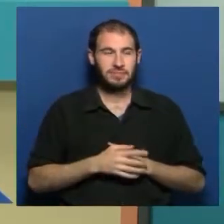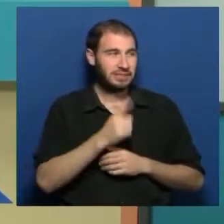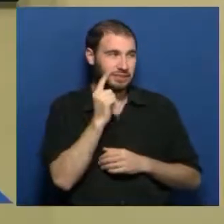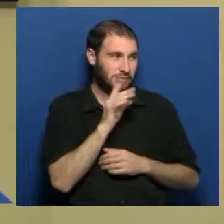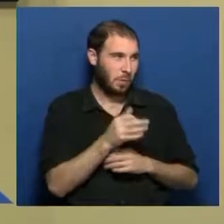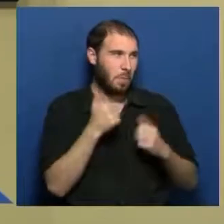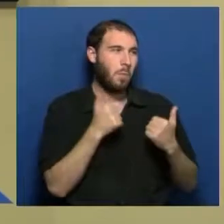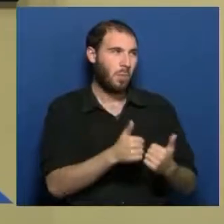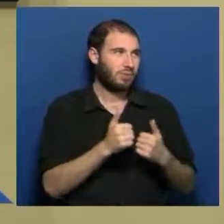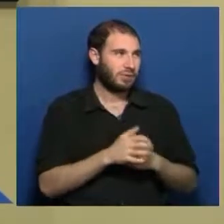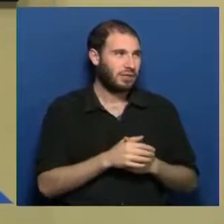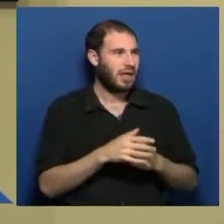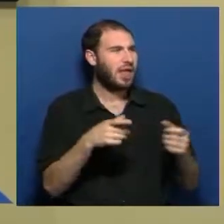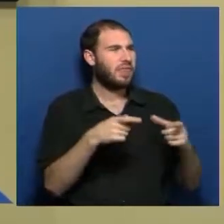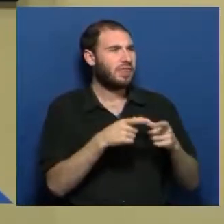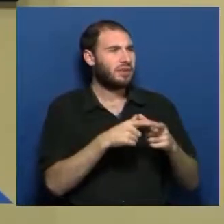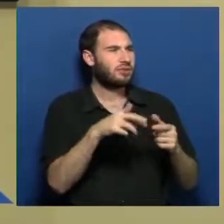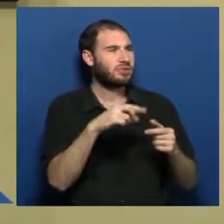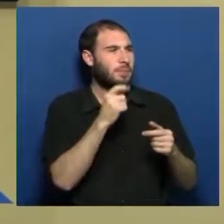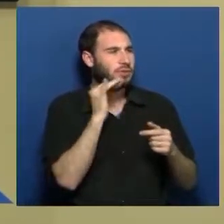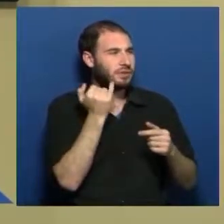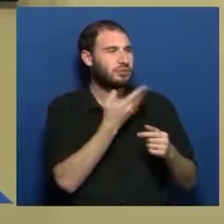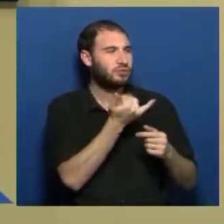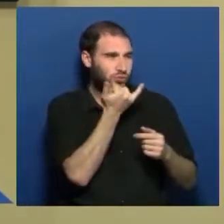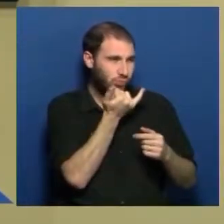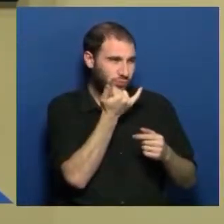Tito, espectacular. Y el disco en Spotify, en YouTube.